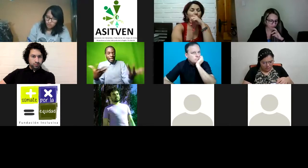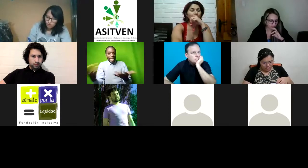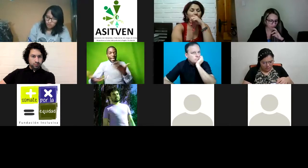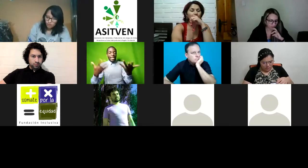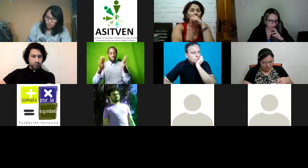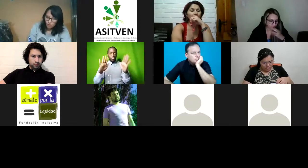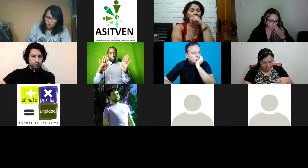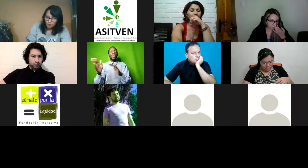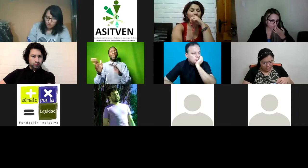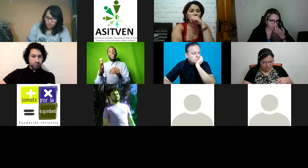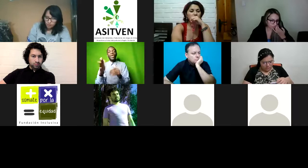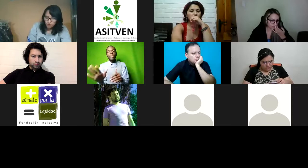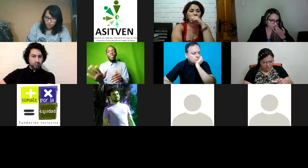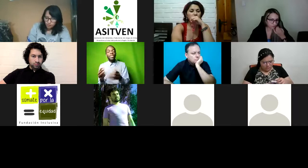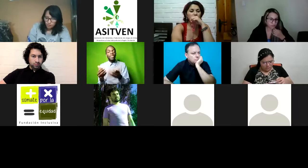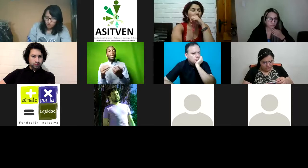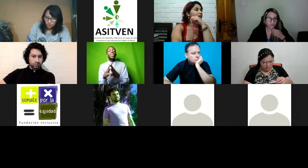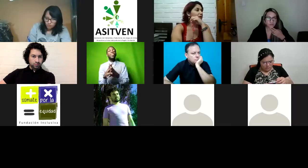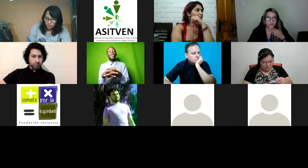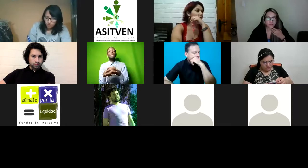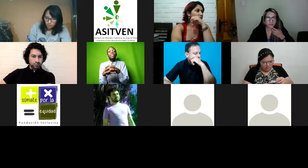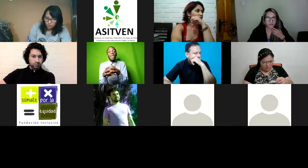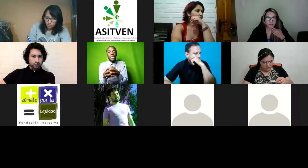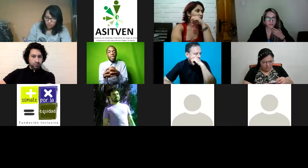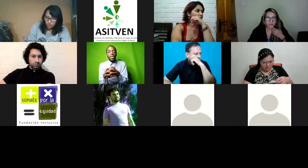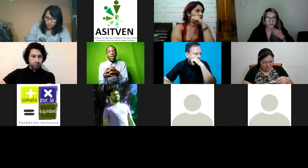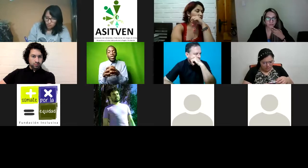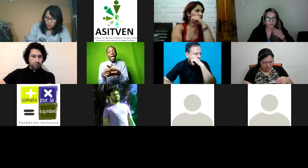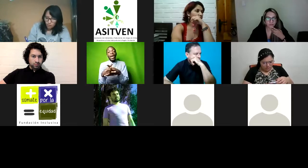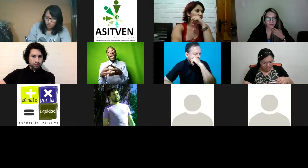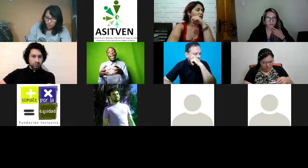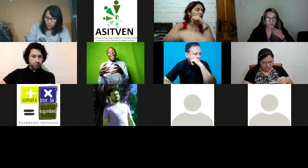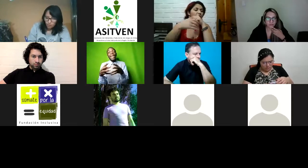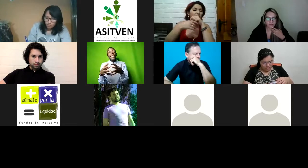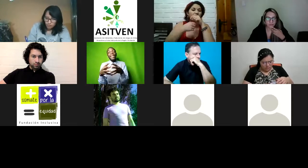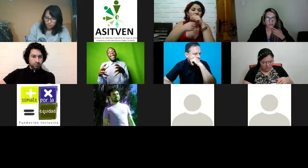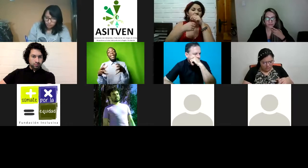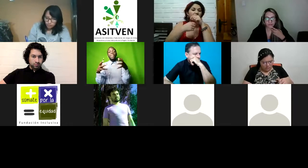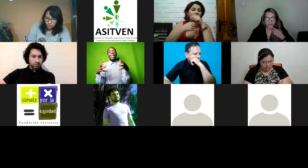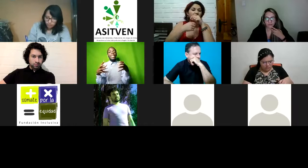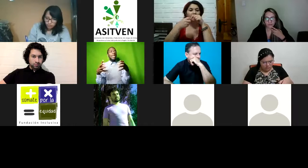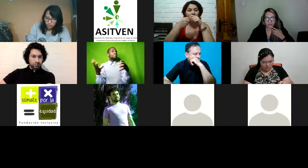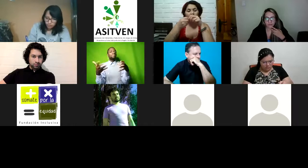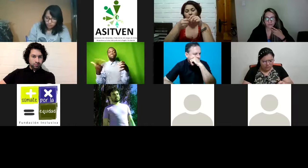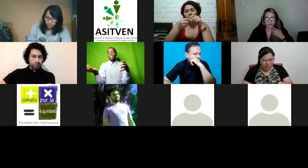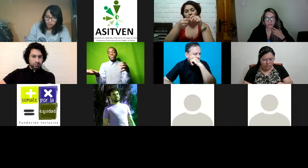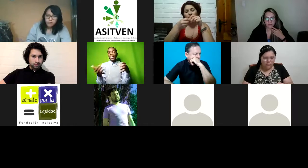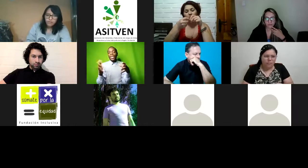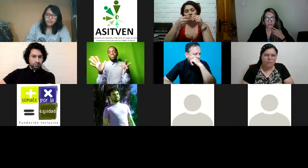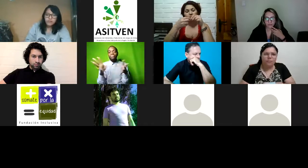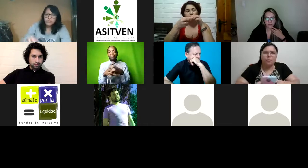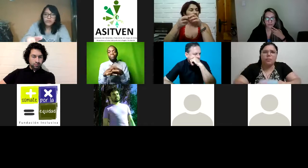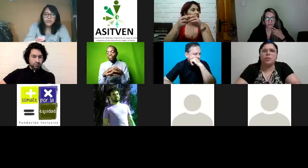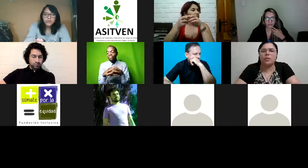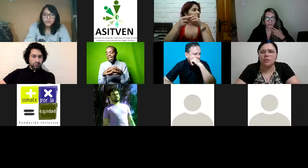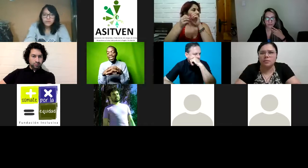se entiende, pero vamos a usar un término quizás más común que es un pidgin. O sea, el pidgin, no sé,